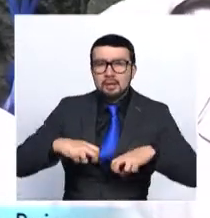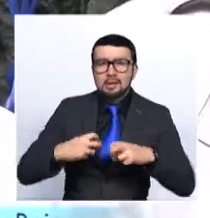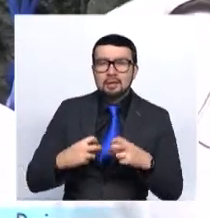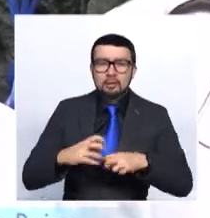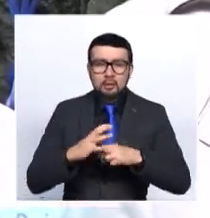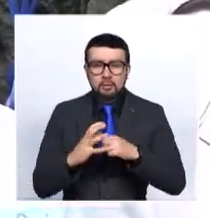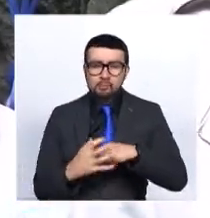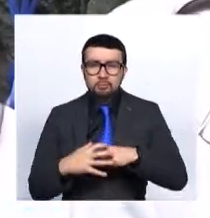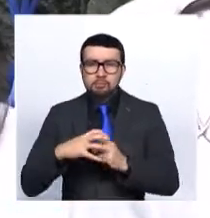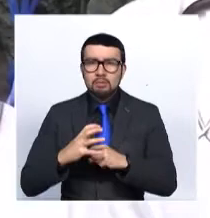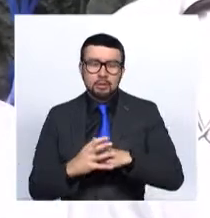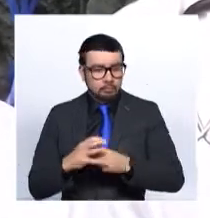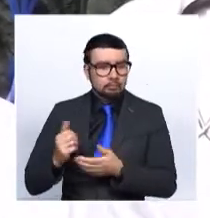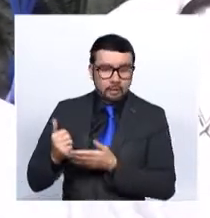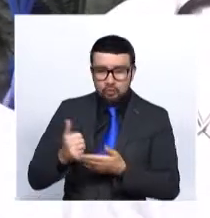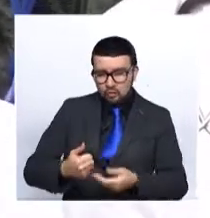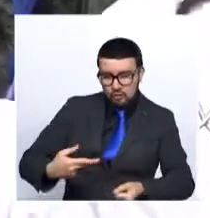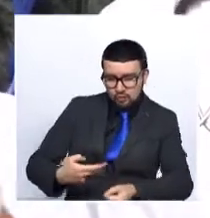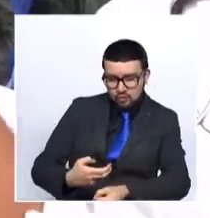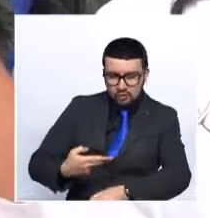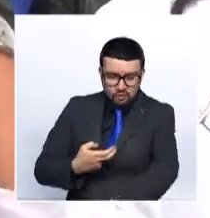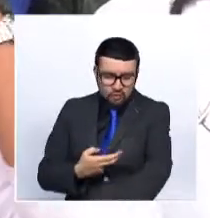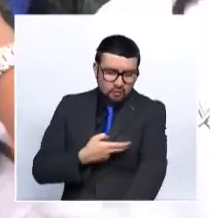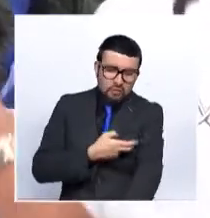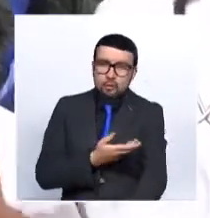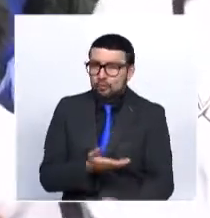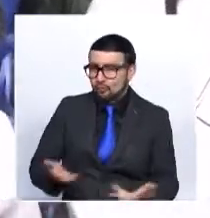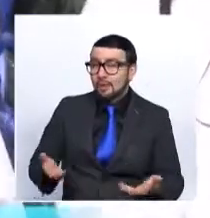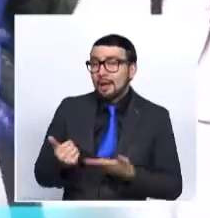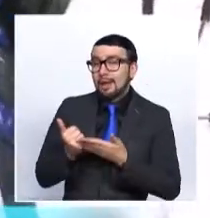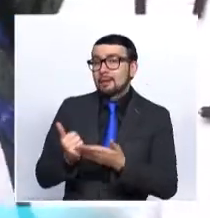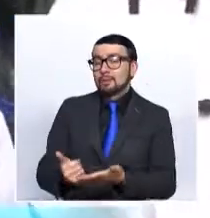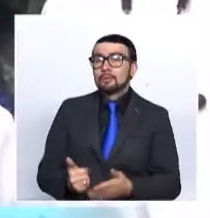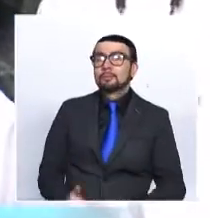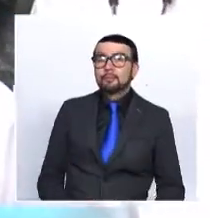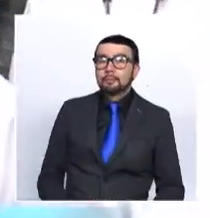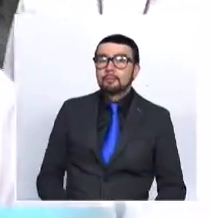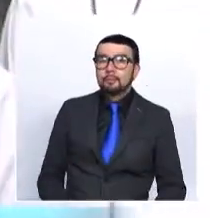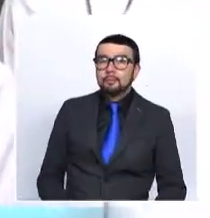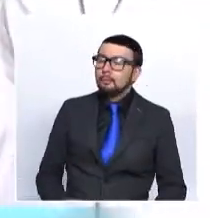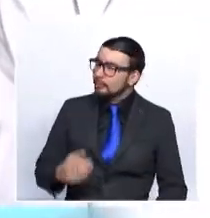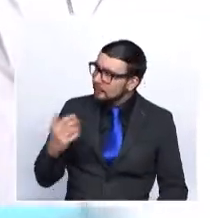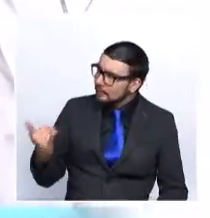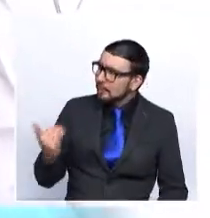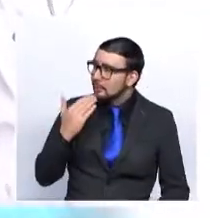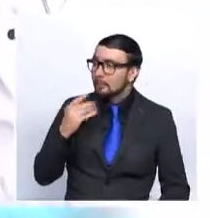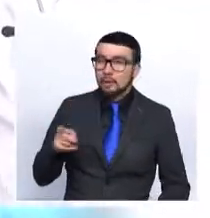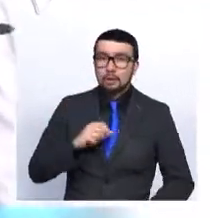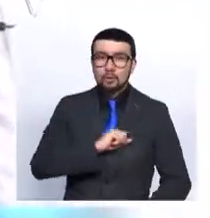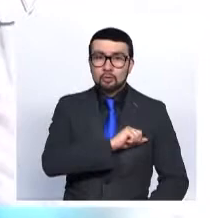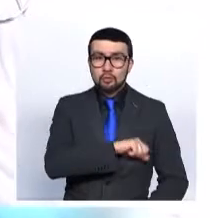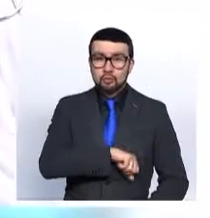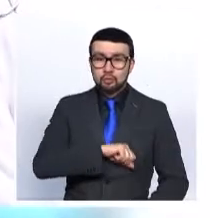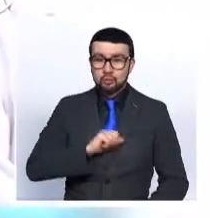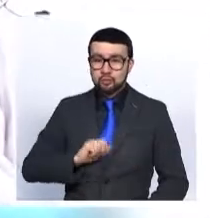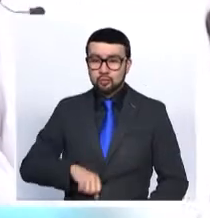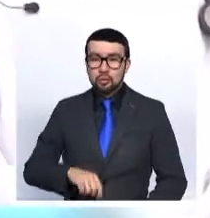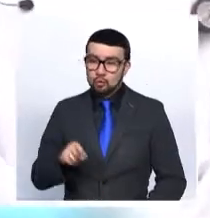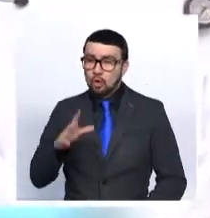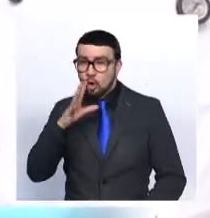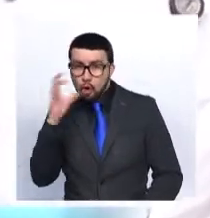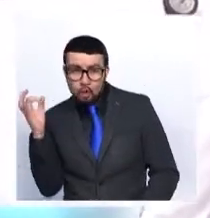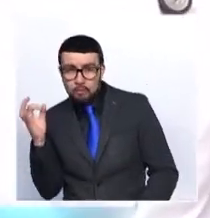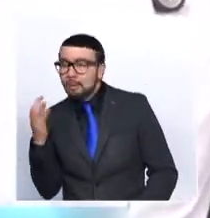consulta médica como tal. Con toda esta información, en la ecografía se nos pasaba la parte del hombre, pues obviamente testículos